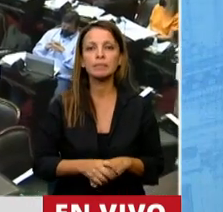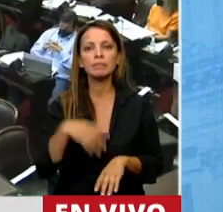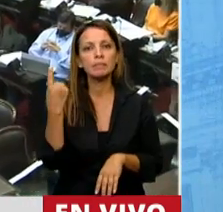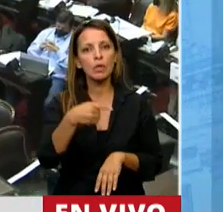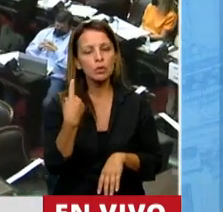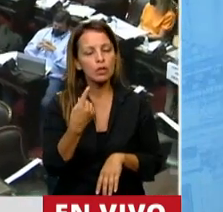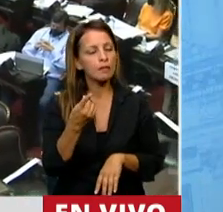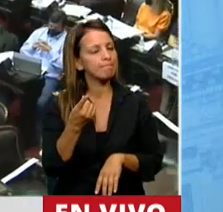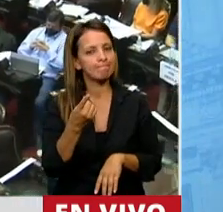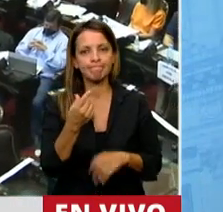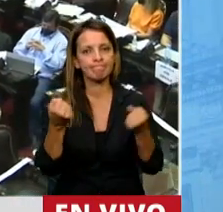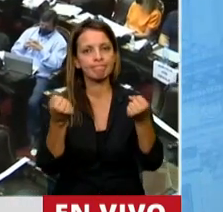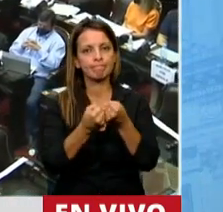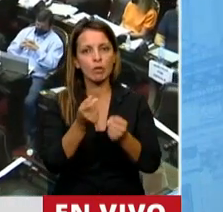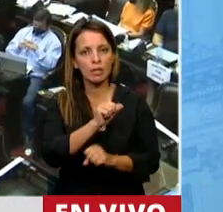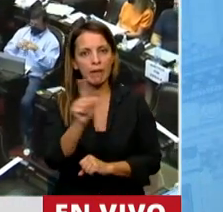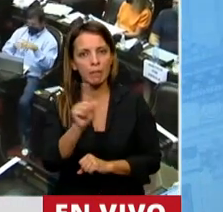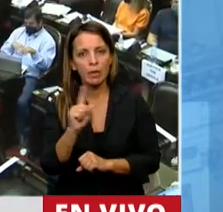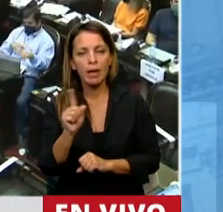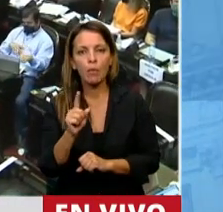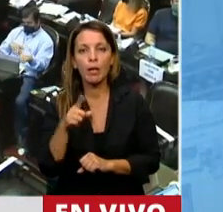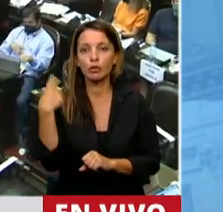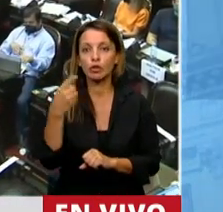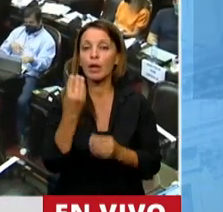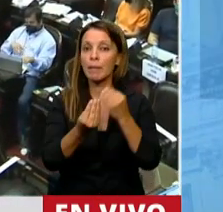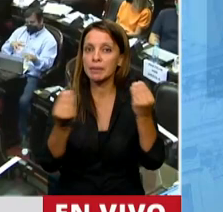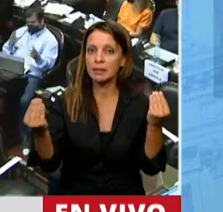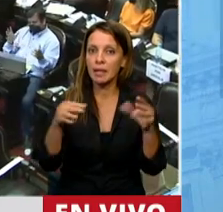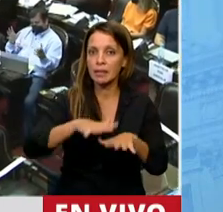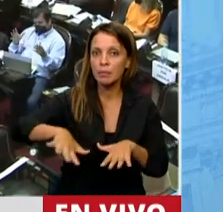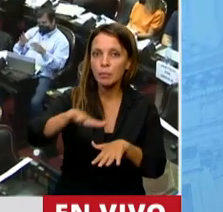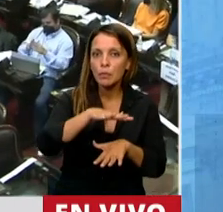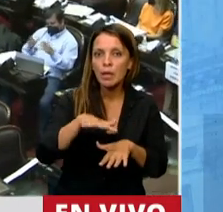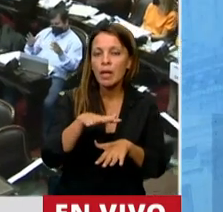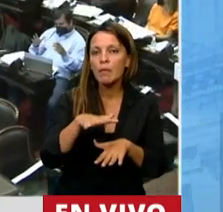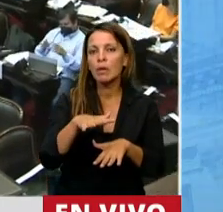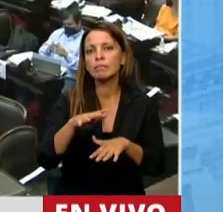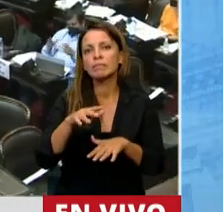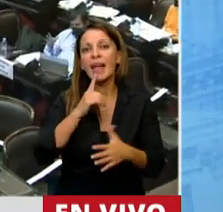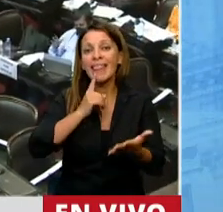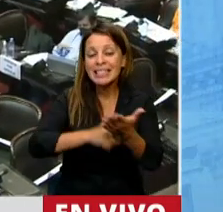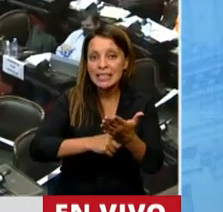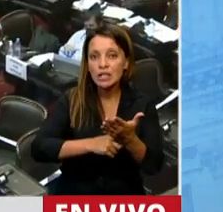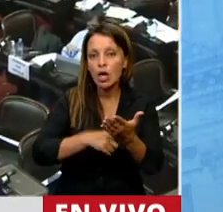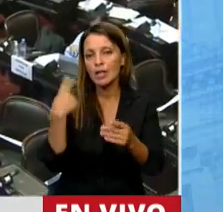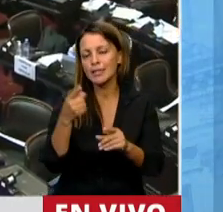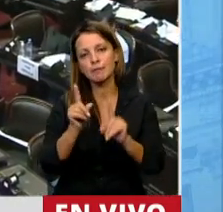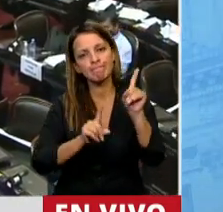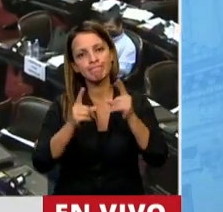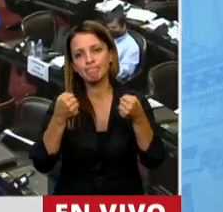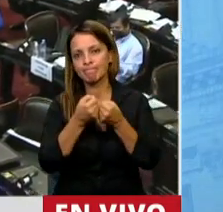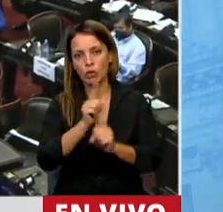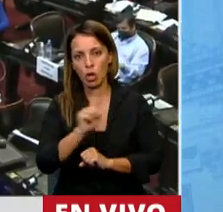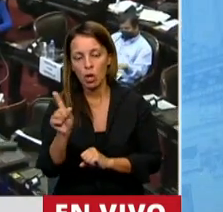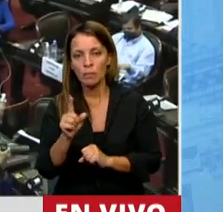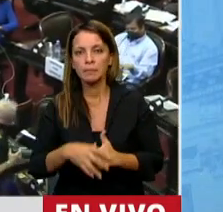acuerdo los que somos representantes del pueblo jujeño en muchas de las decisiones que se tomaron por parte del